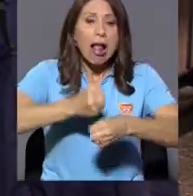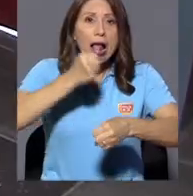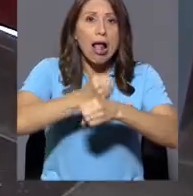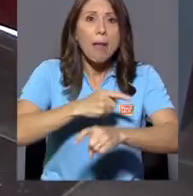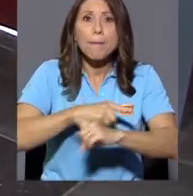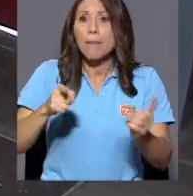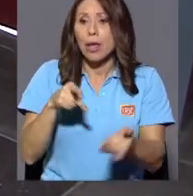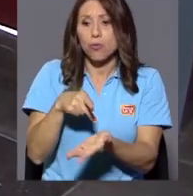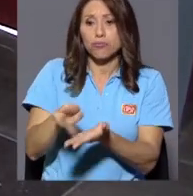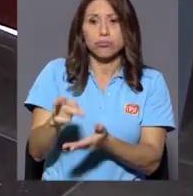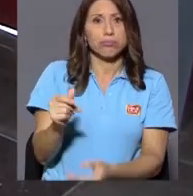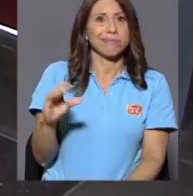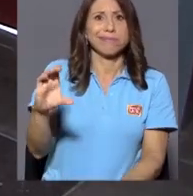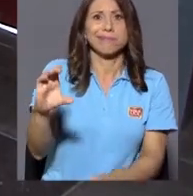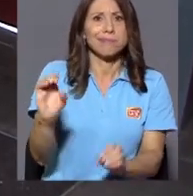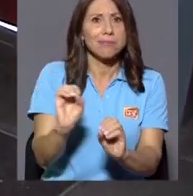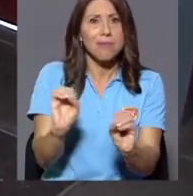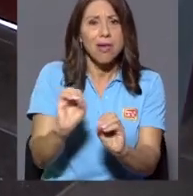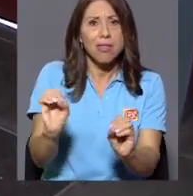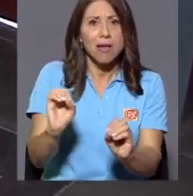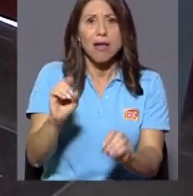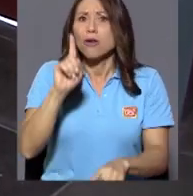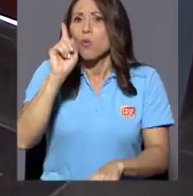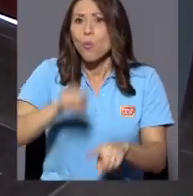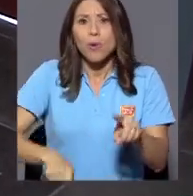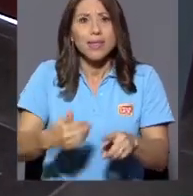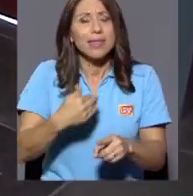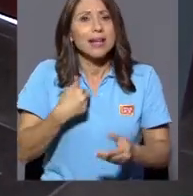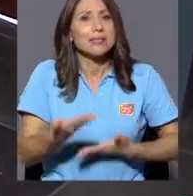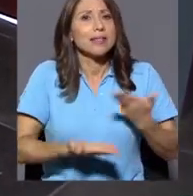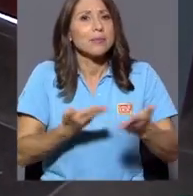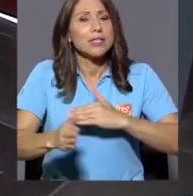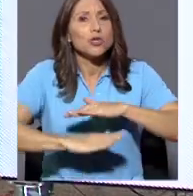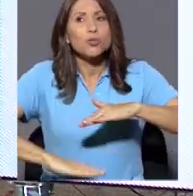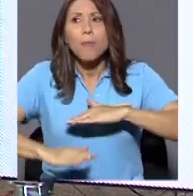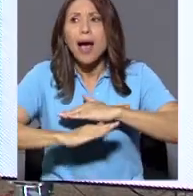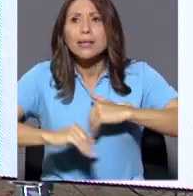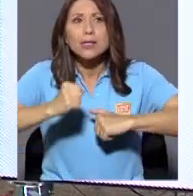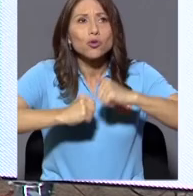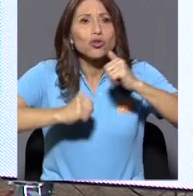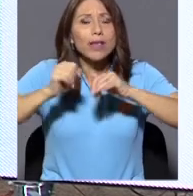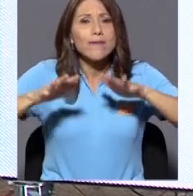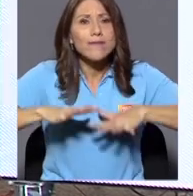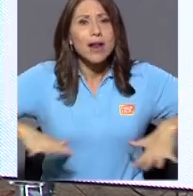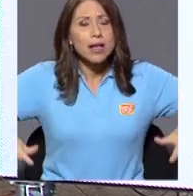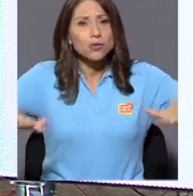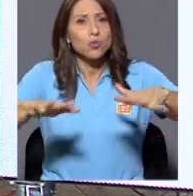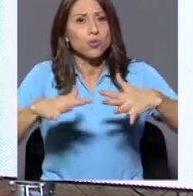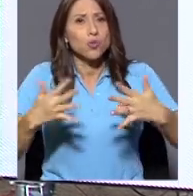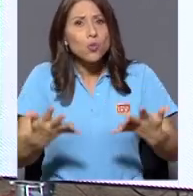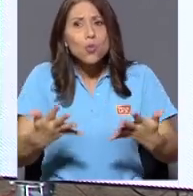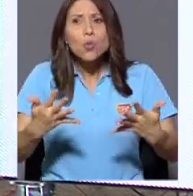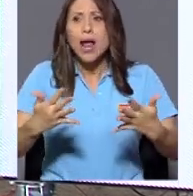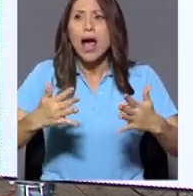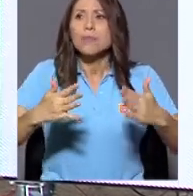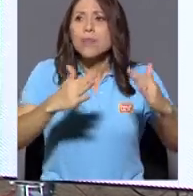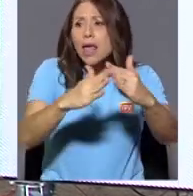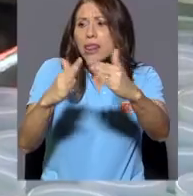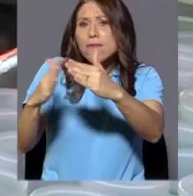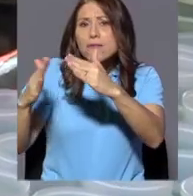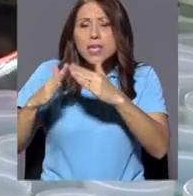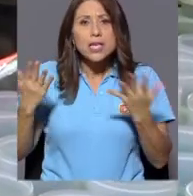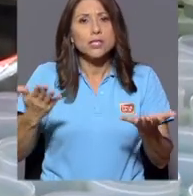hasta no están pudiendo mantener los servicios básicos de infraestructura de los